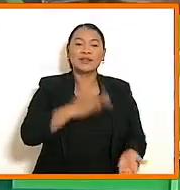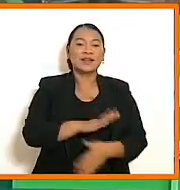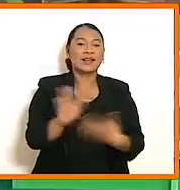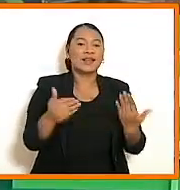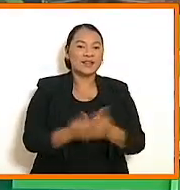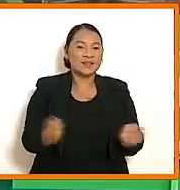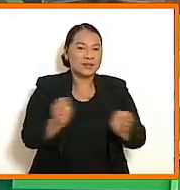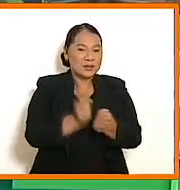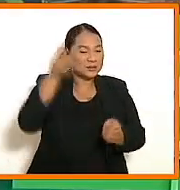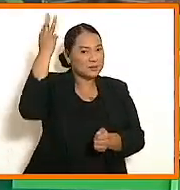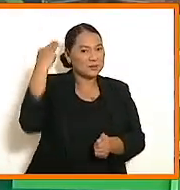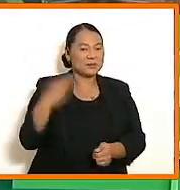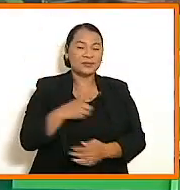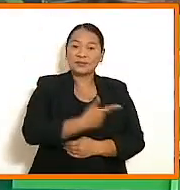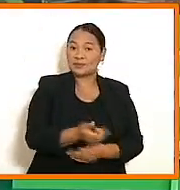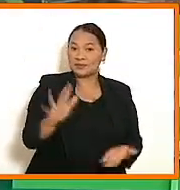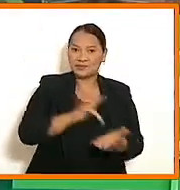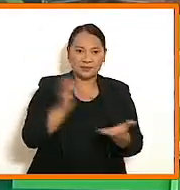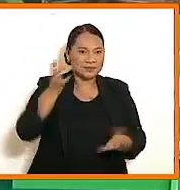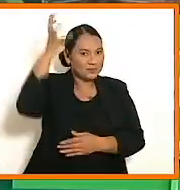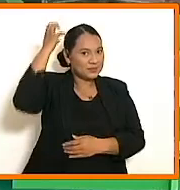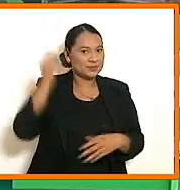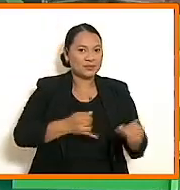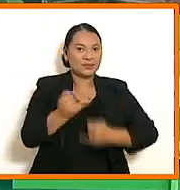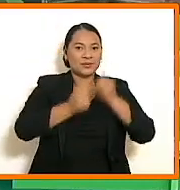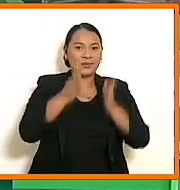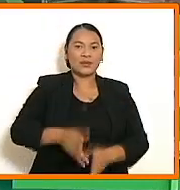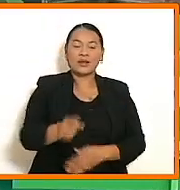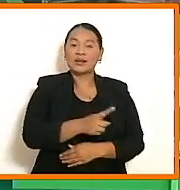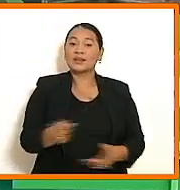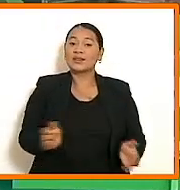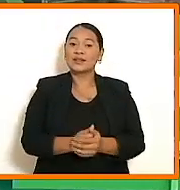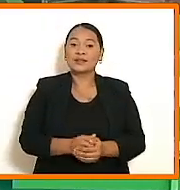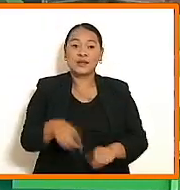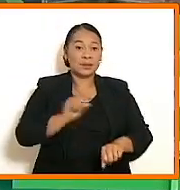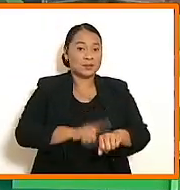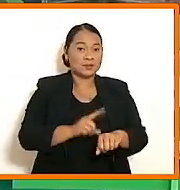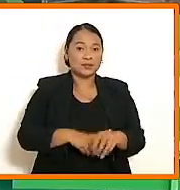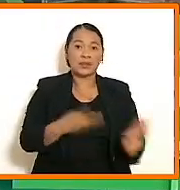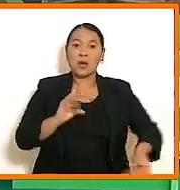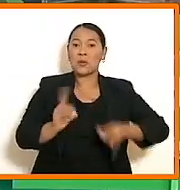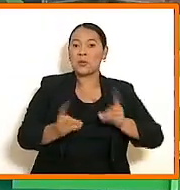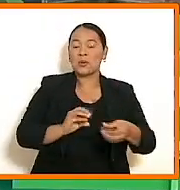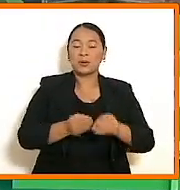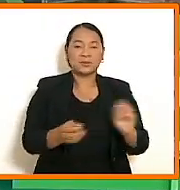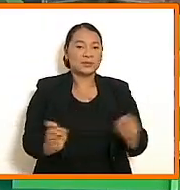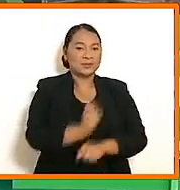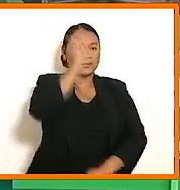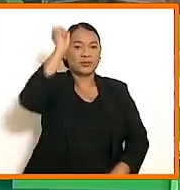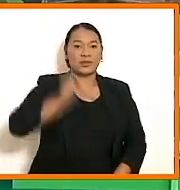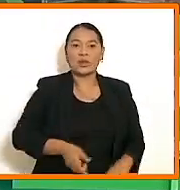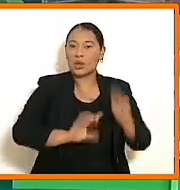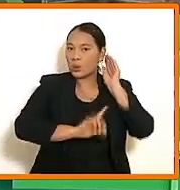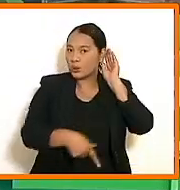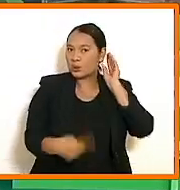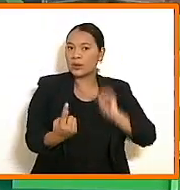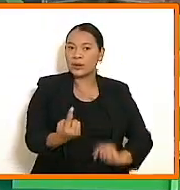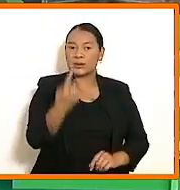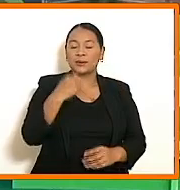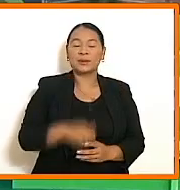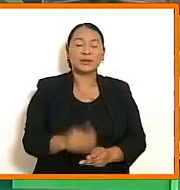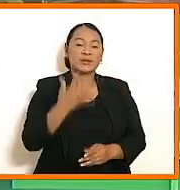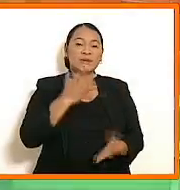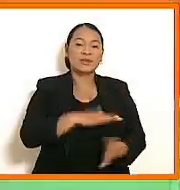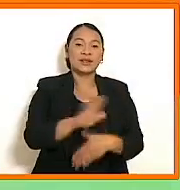junto a Madeline. Muchas gracias, Charlyn. Así es, jugadores. Es momento de saber cuál va a ser ese afortunado número ganador en más 1. Les